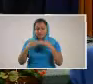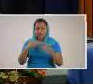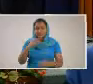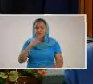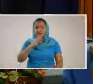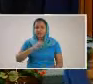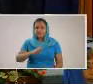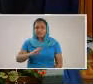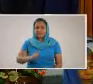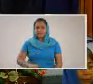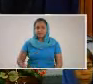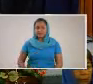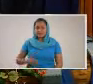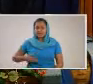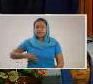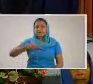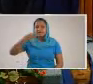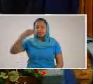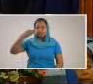es: erguíos,